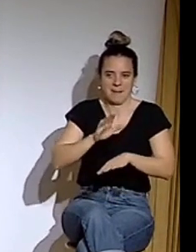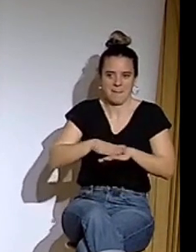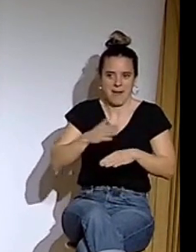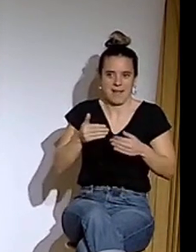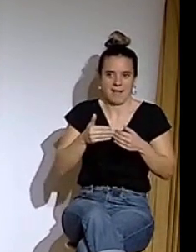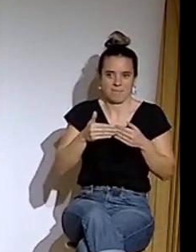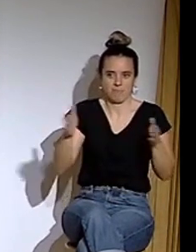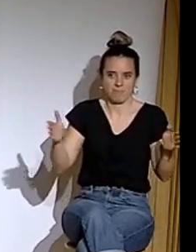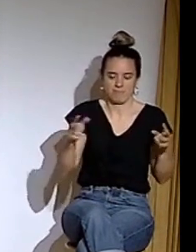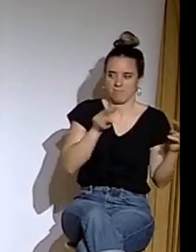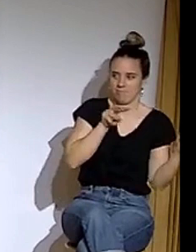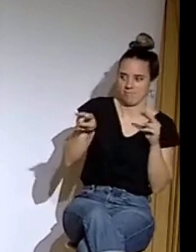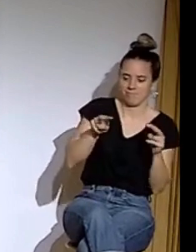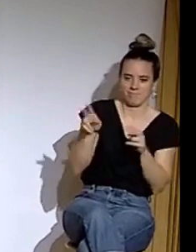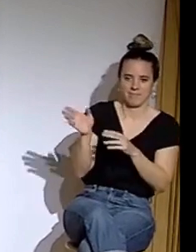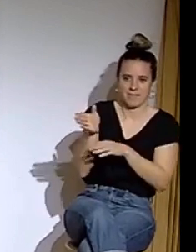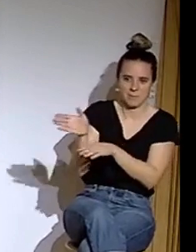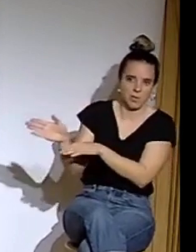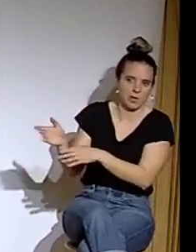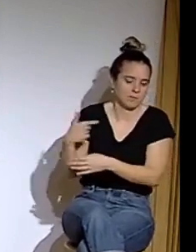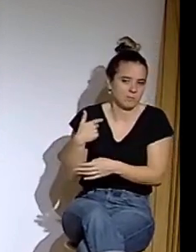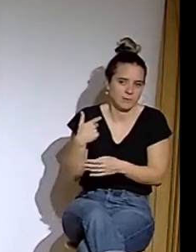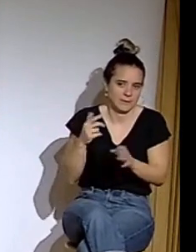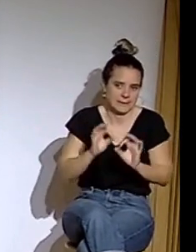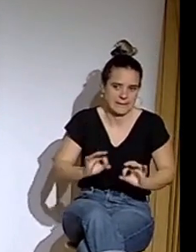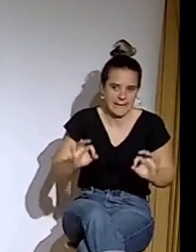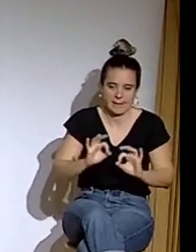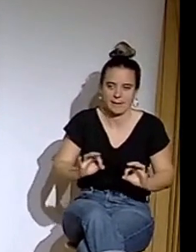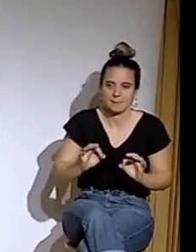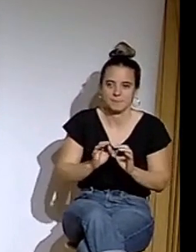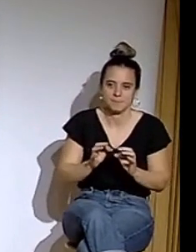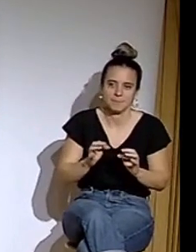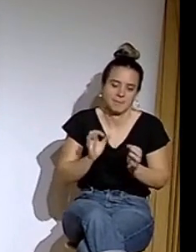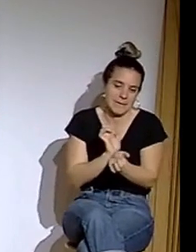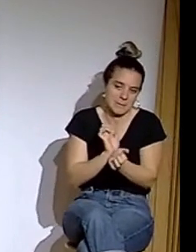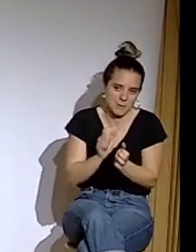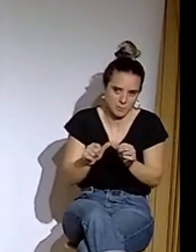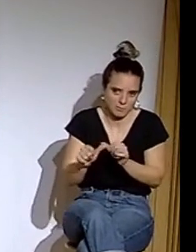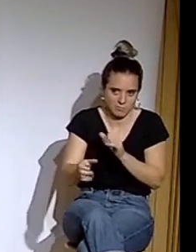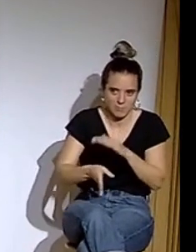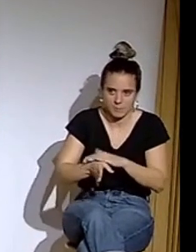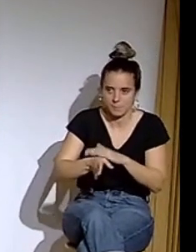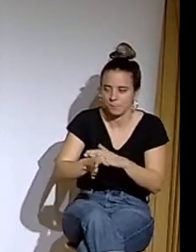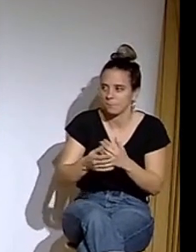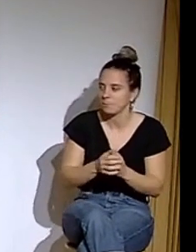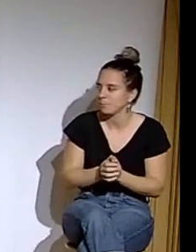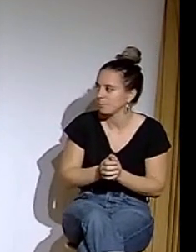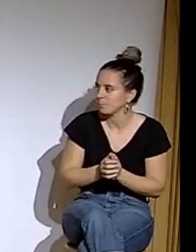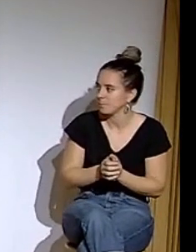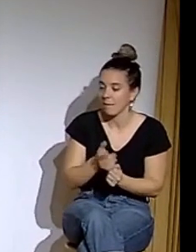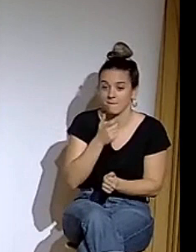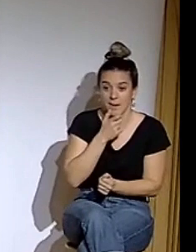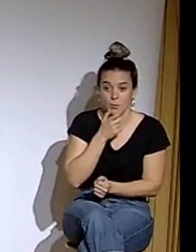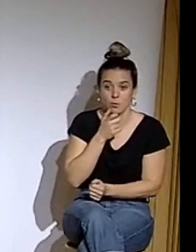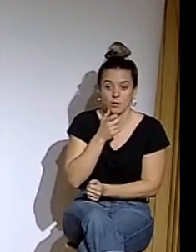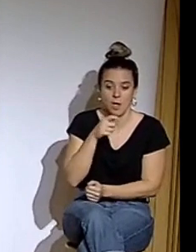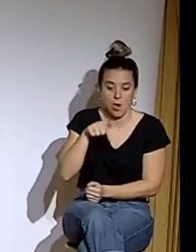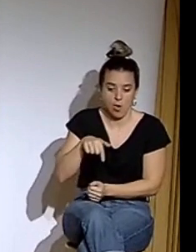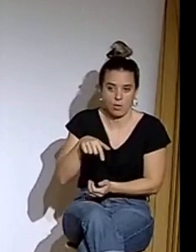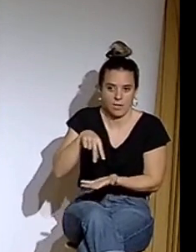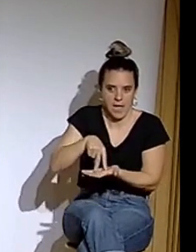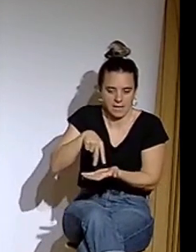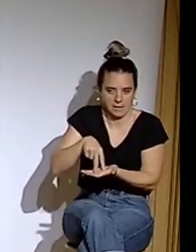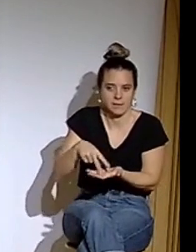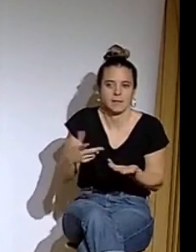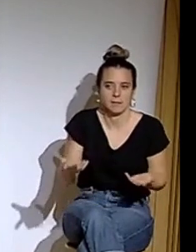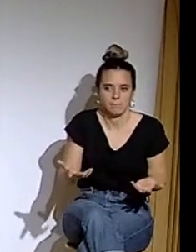seguir y de hecho Precisamente lo que me gusta de estar aquí lo que creo o sea como que